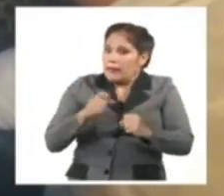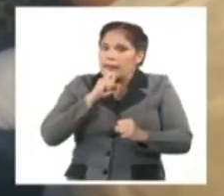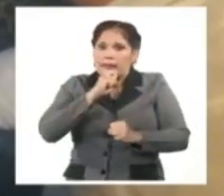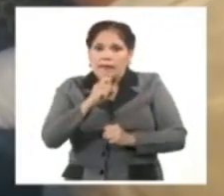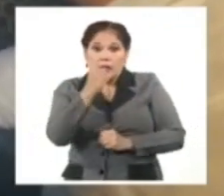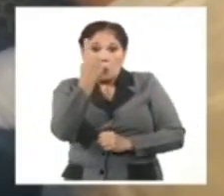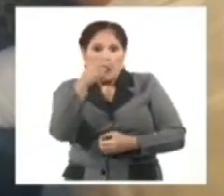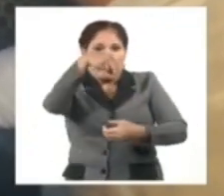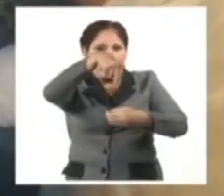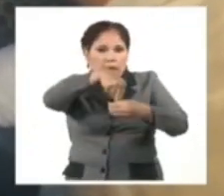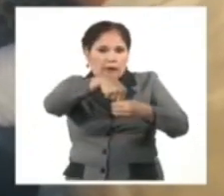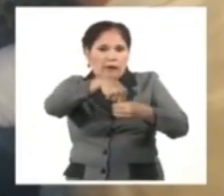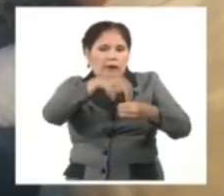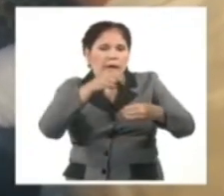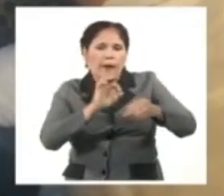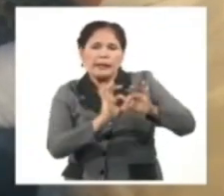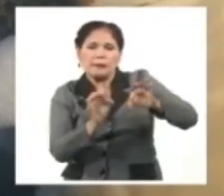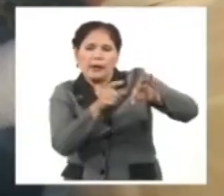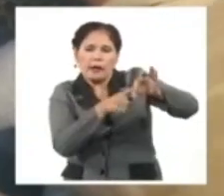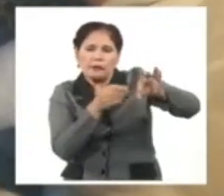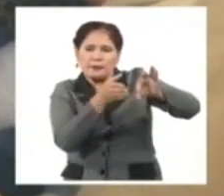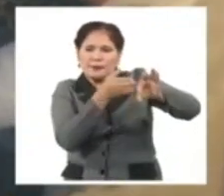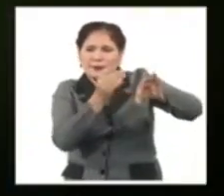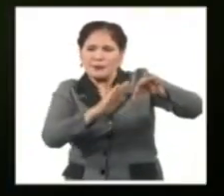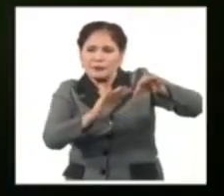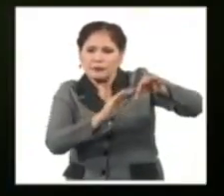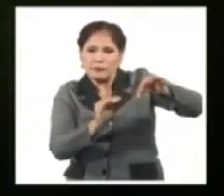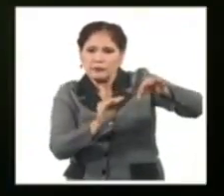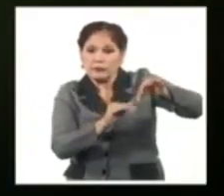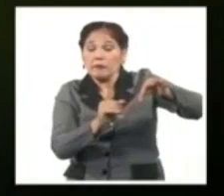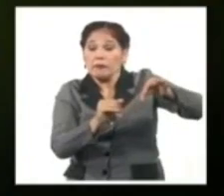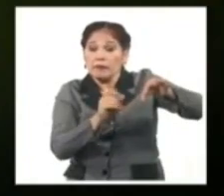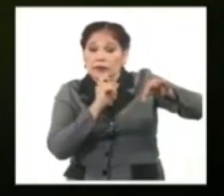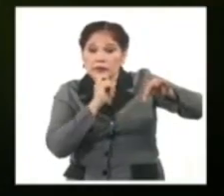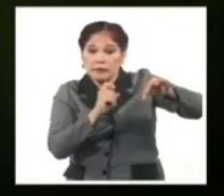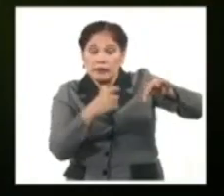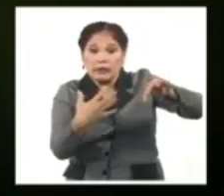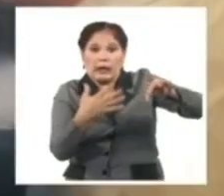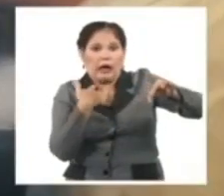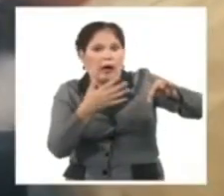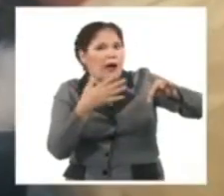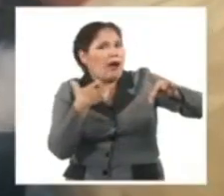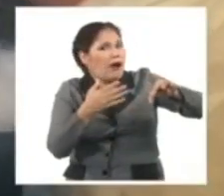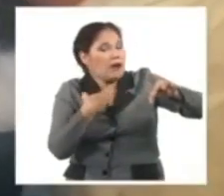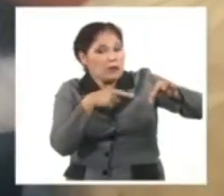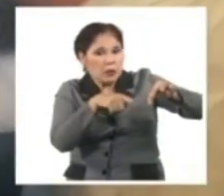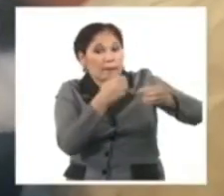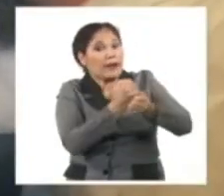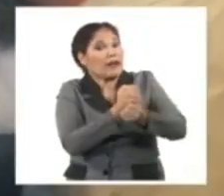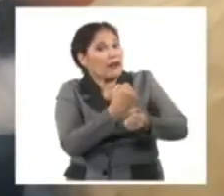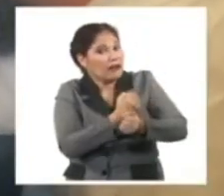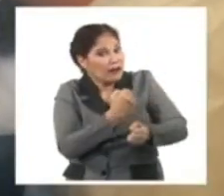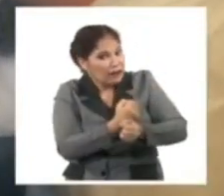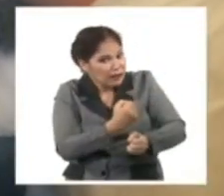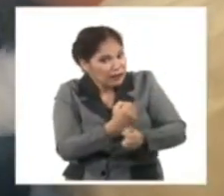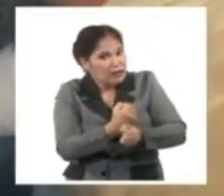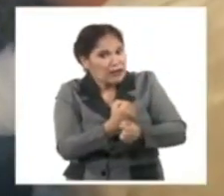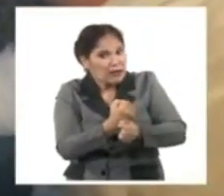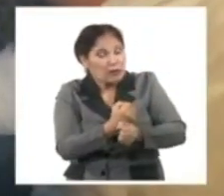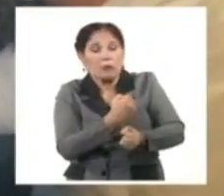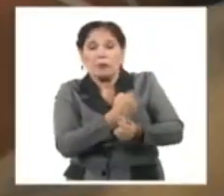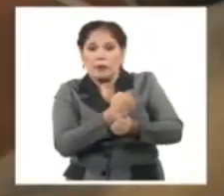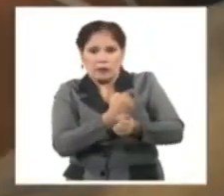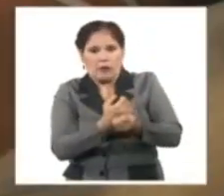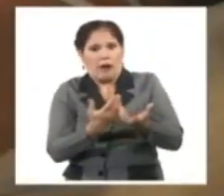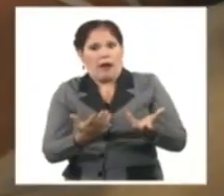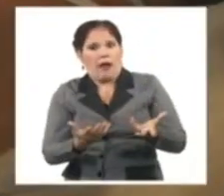haciendo la limpieza del condensador. Y nadie se imagina cuánto riesgo, cuánta tensión está sobre ustedes. Sí,